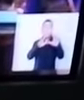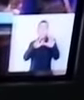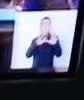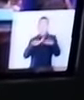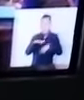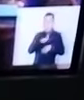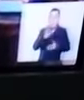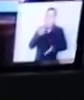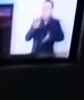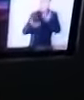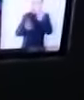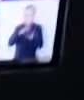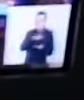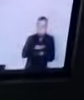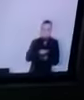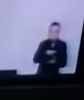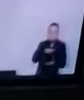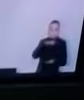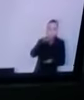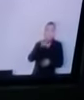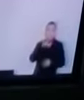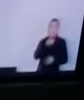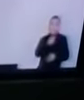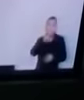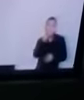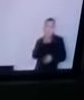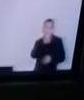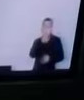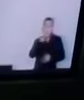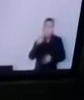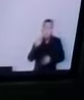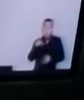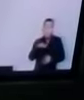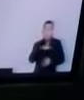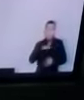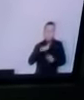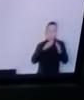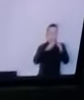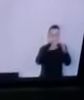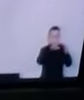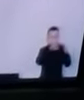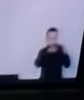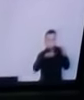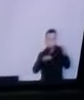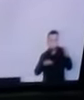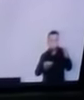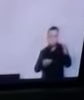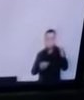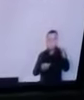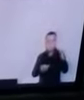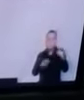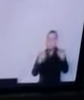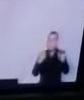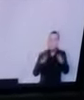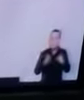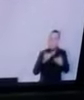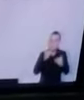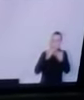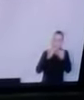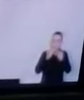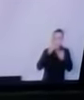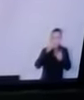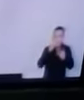inundación, un poquito más de 1.400 lugares con posible deslizamiento. Usted lo bien mencionaba, pues hasta que